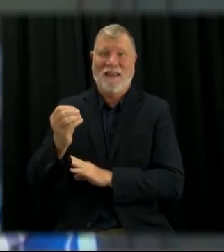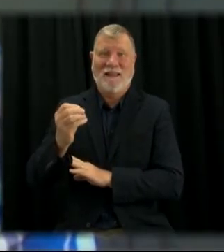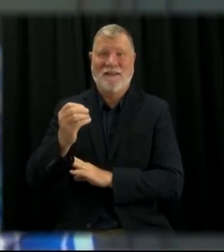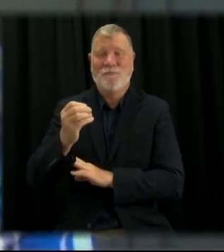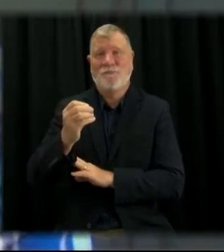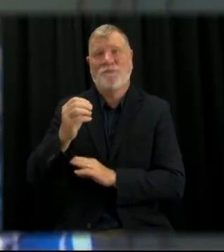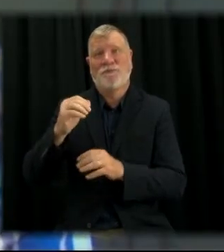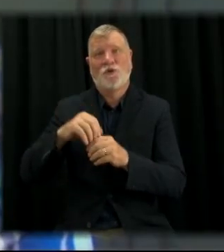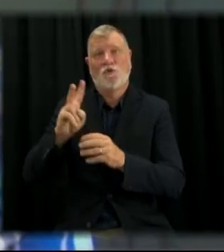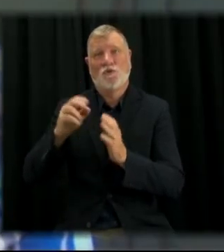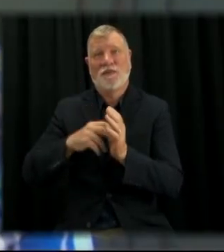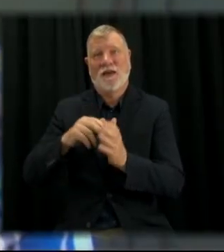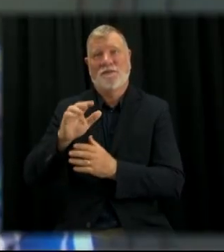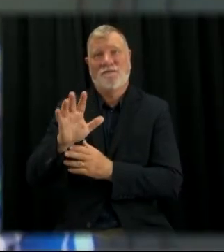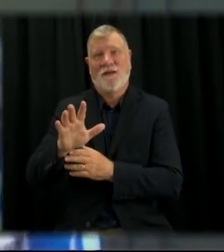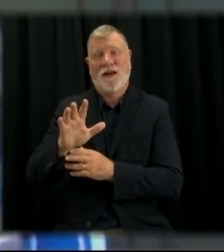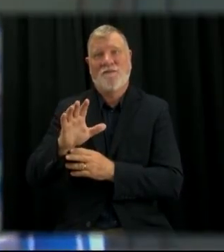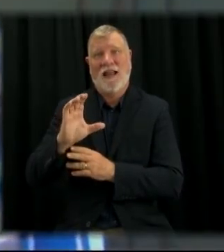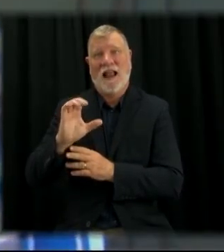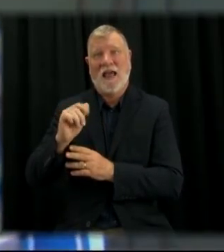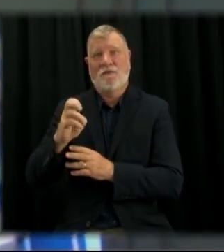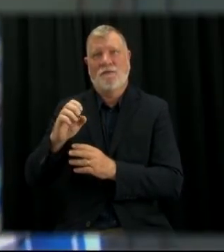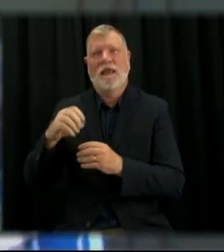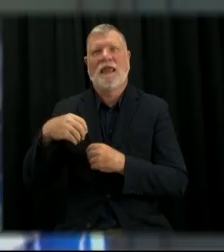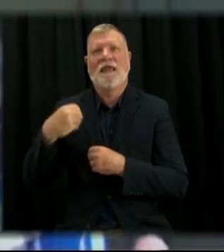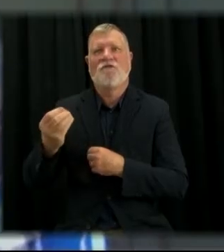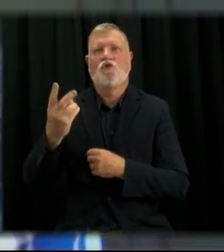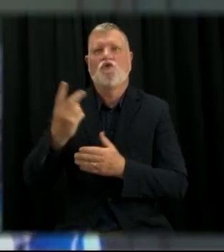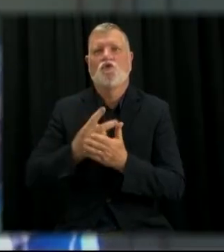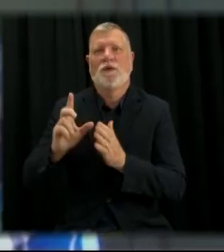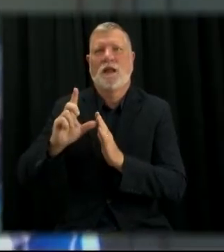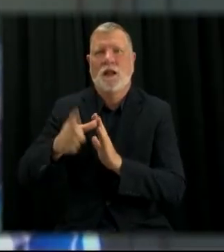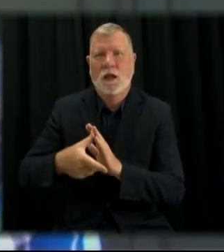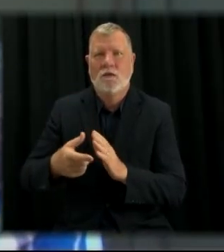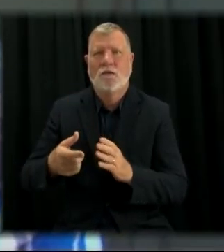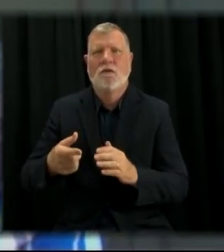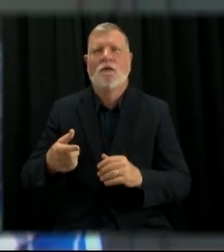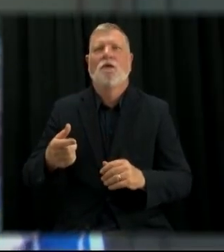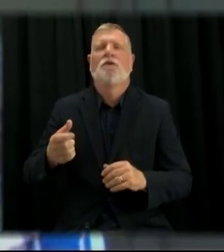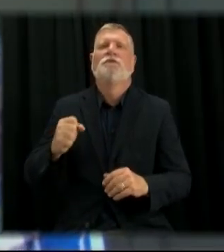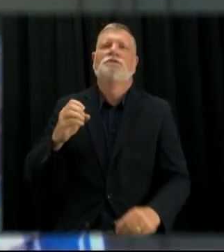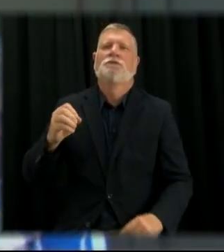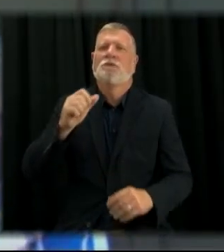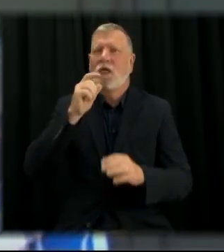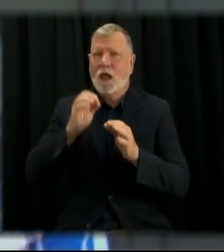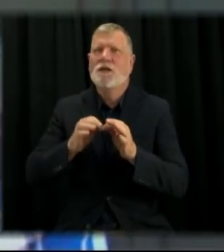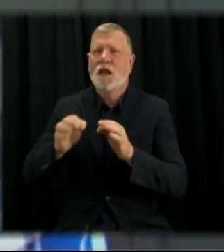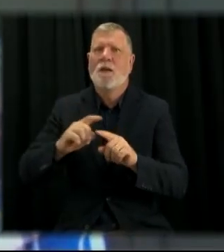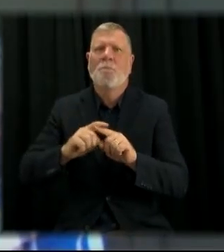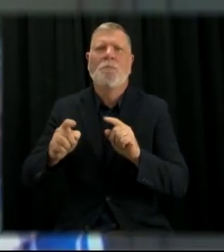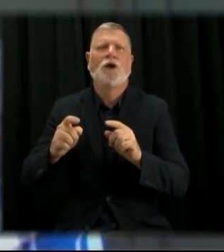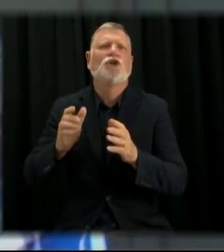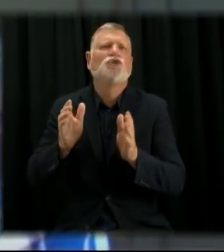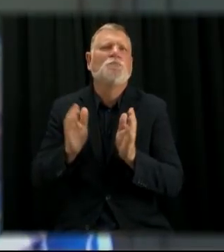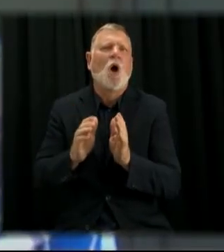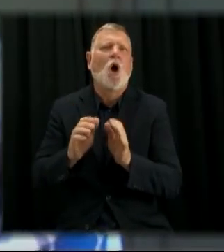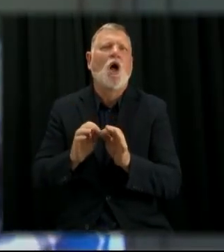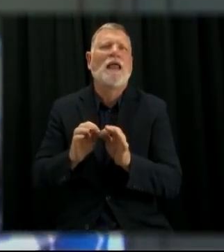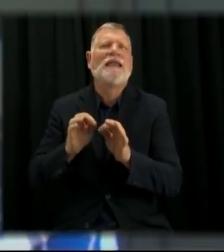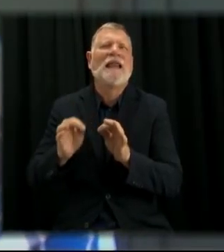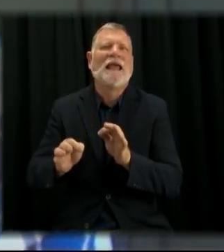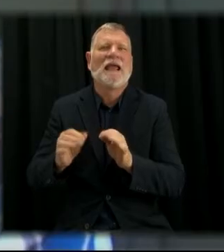estado. Para los estados financieros, dos semanas después, ellos tenían un atraso, pero